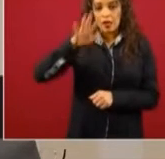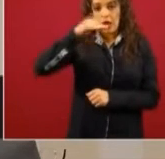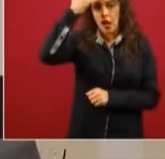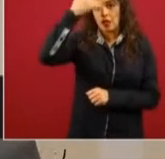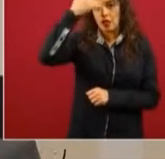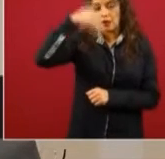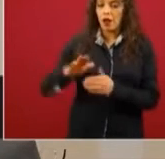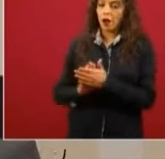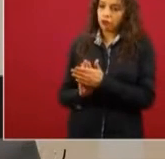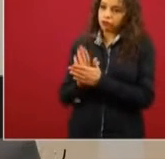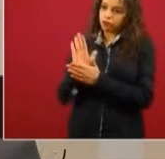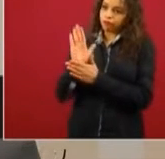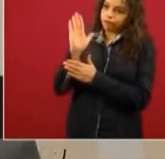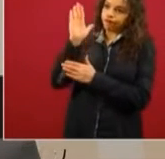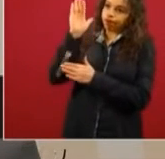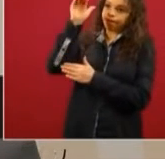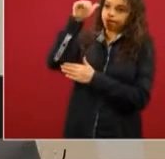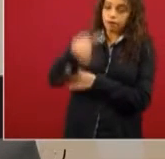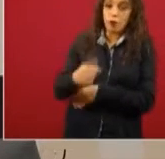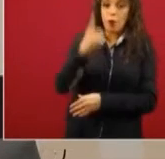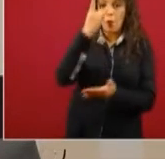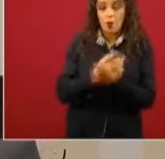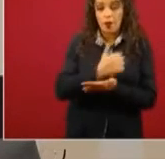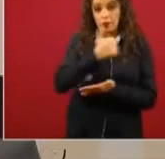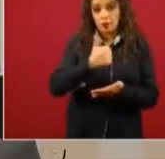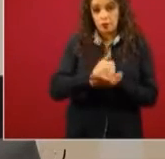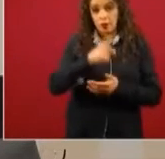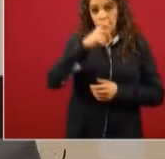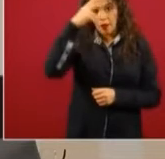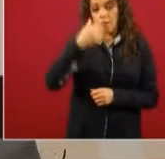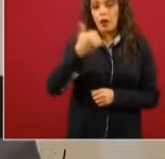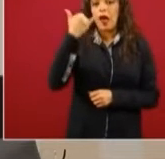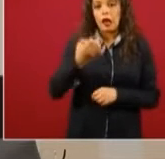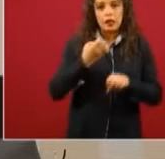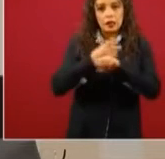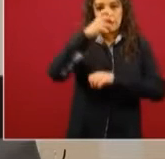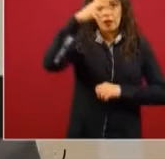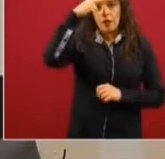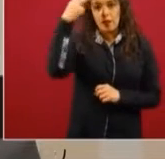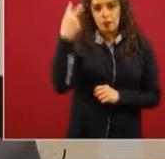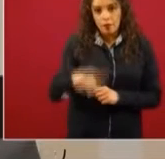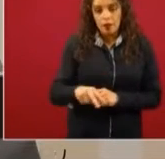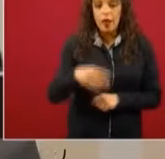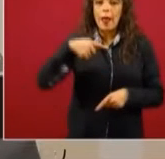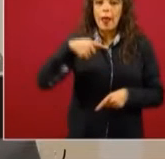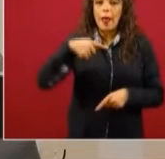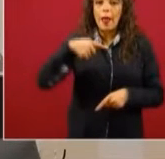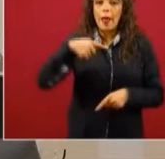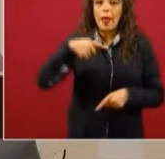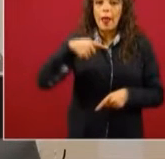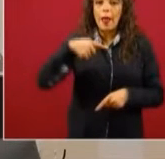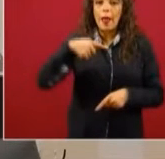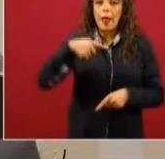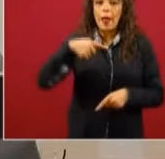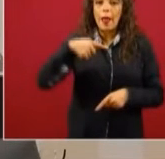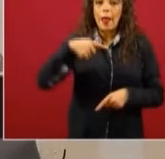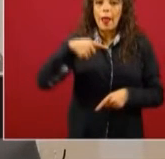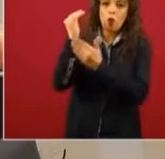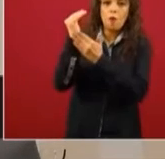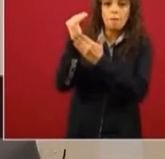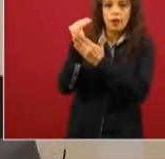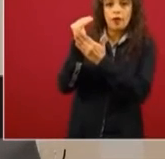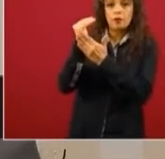Laplace-Gauss, la gráfica de su función de densidad tiene forma de campana y es simétrica